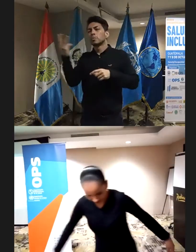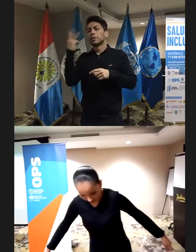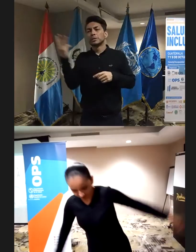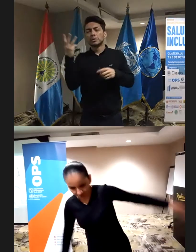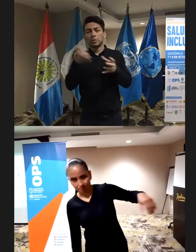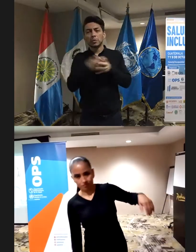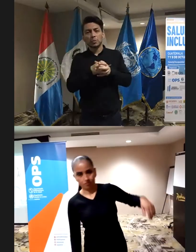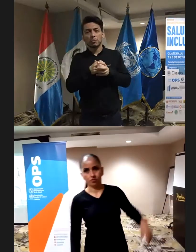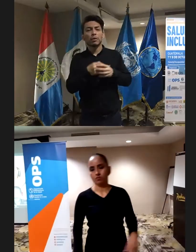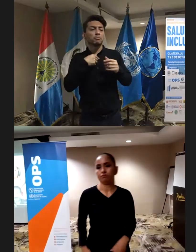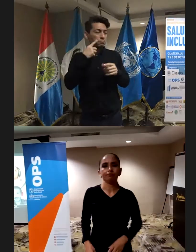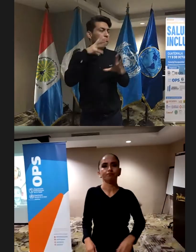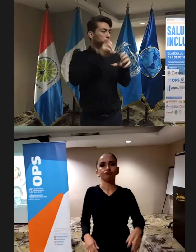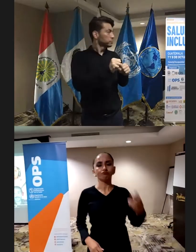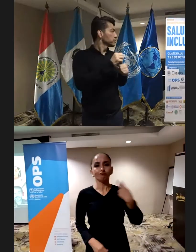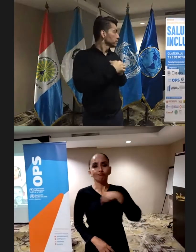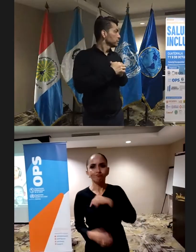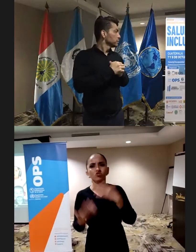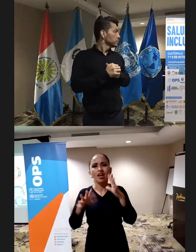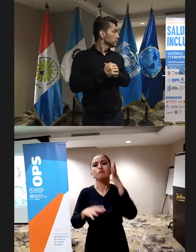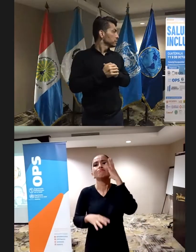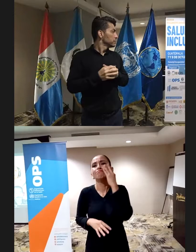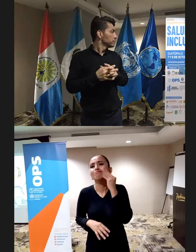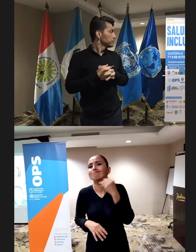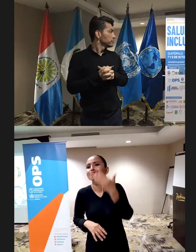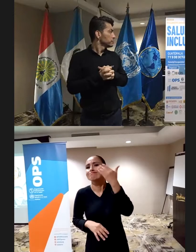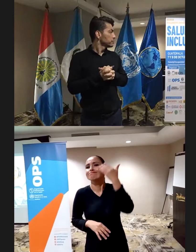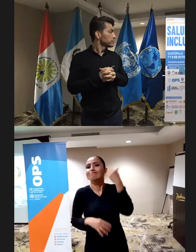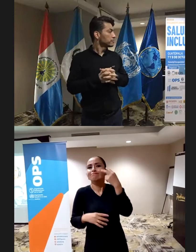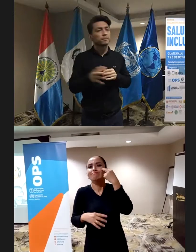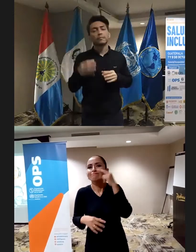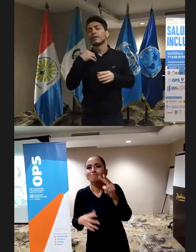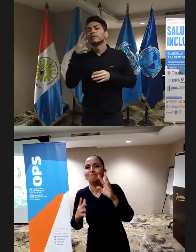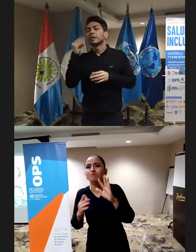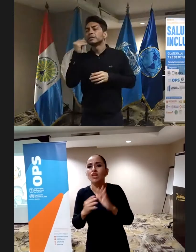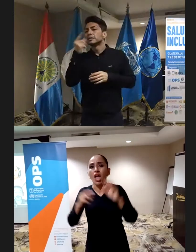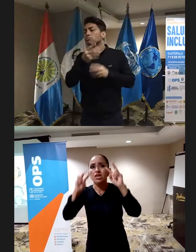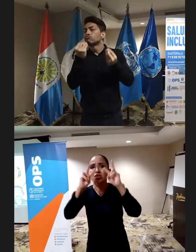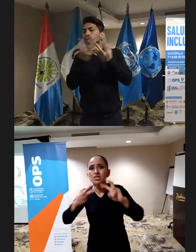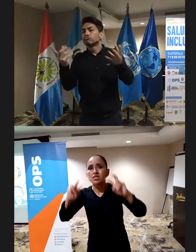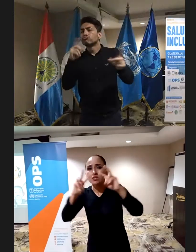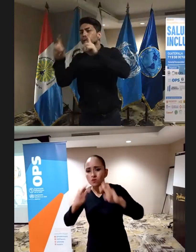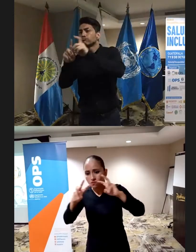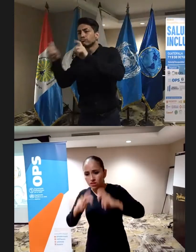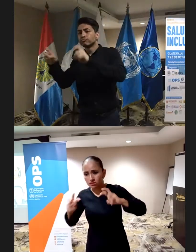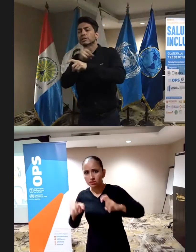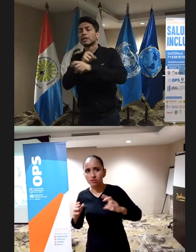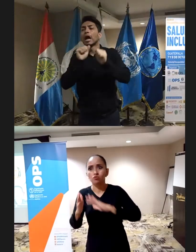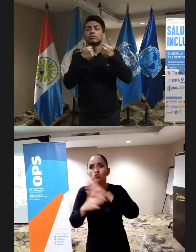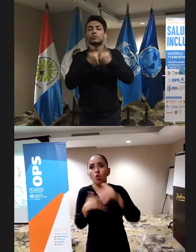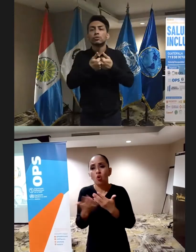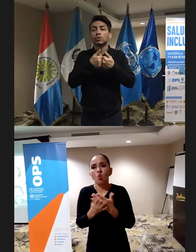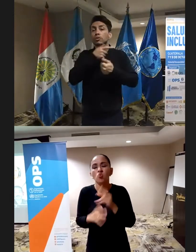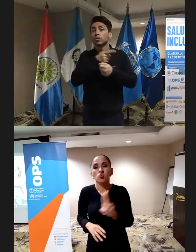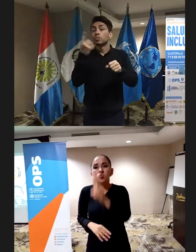Hemos visto con la experiencia, con varias investigaciones, que las organizaciones que utilizan